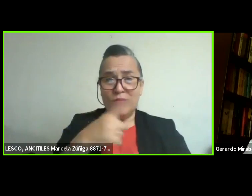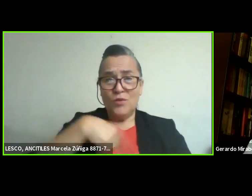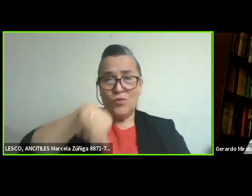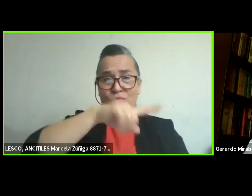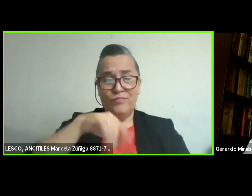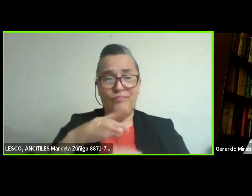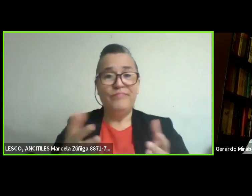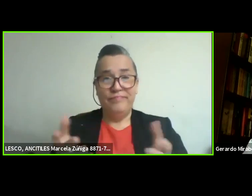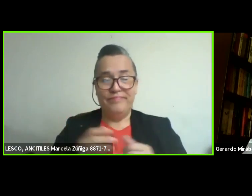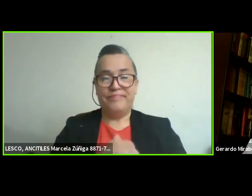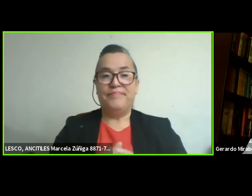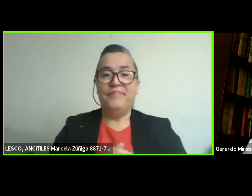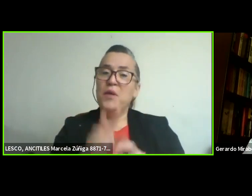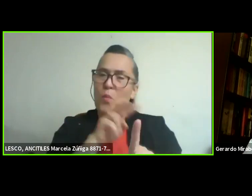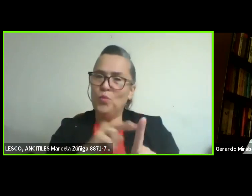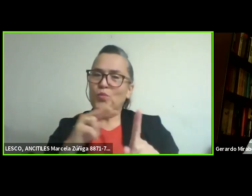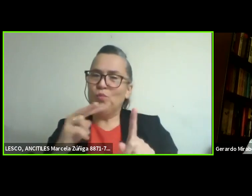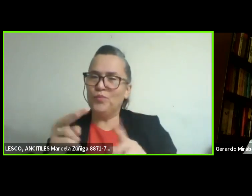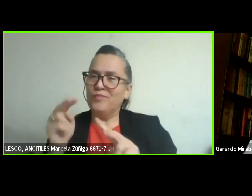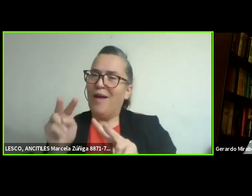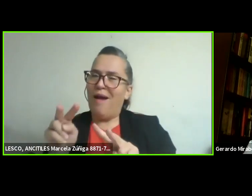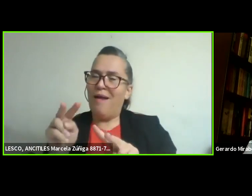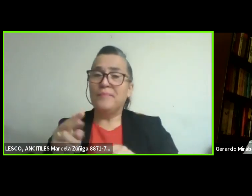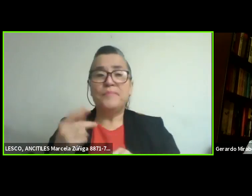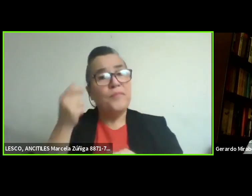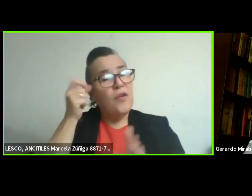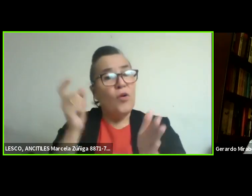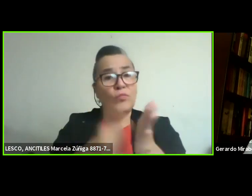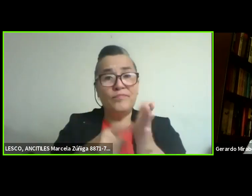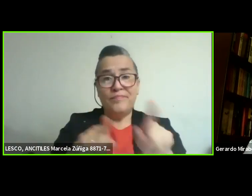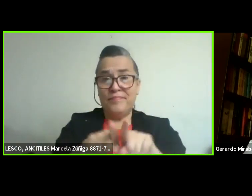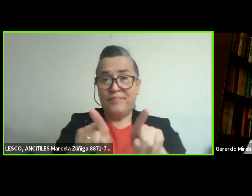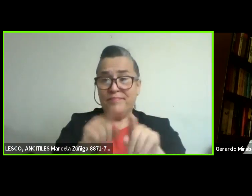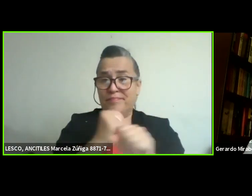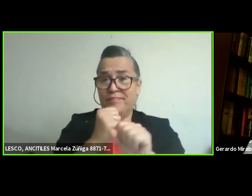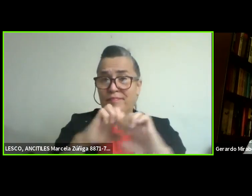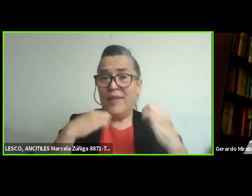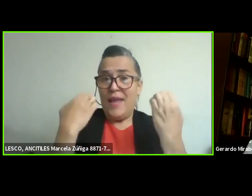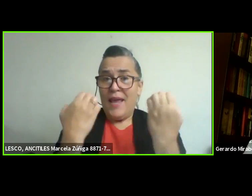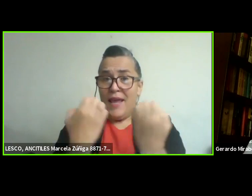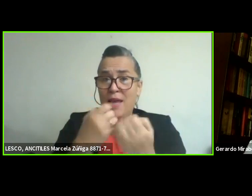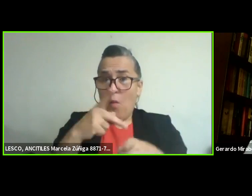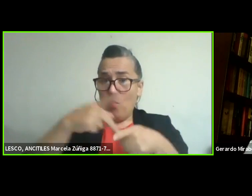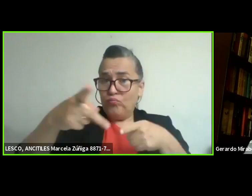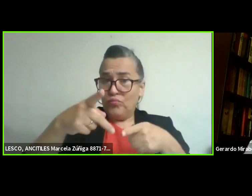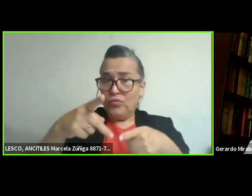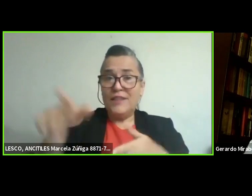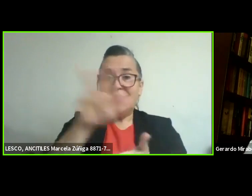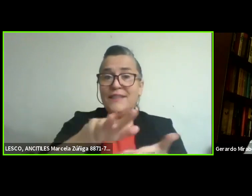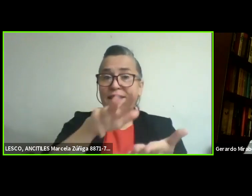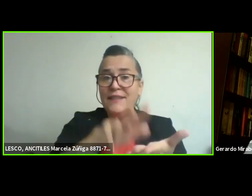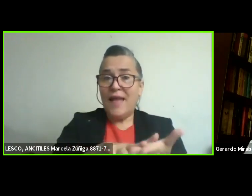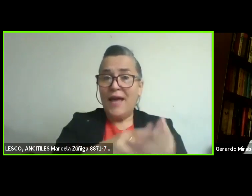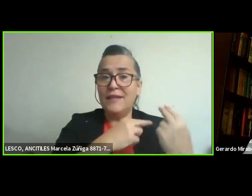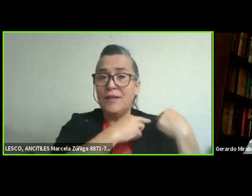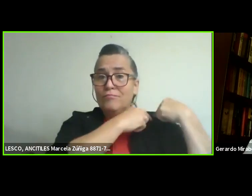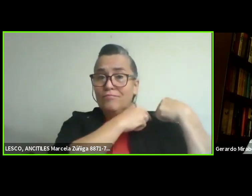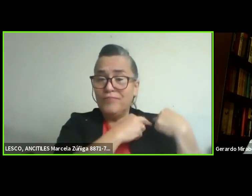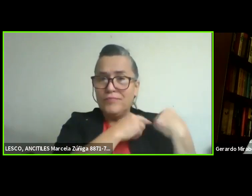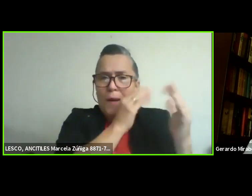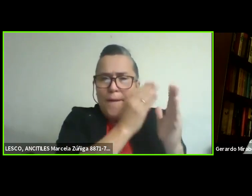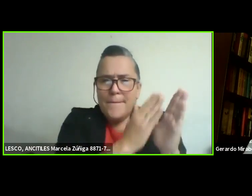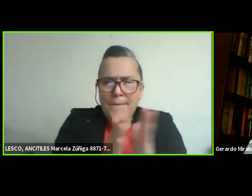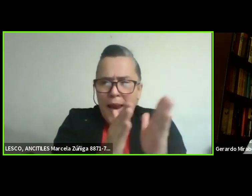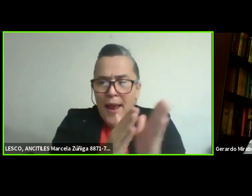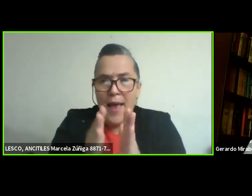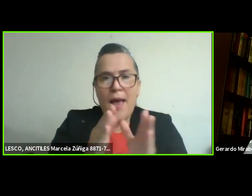nosotros también deseo reconocer el trabajo del equipo profesional de finales que ha tenido la responsabilidad de planificar organizar